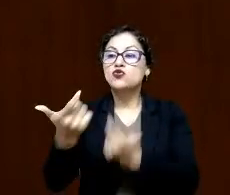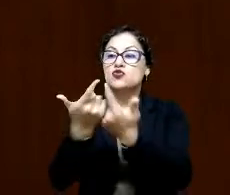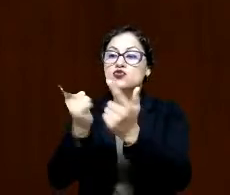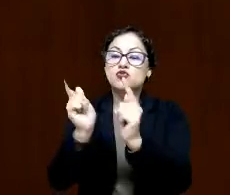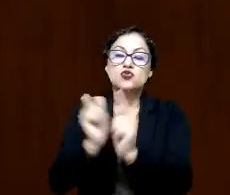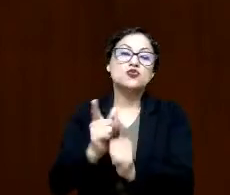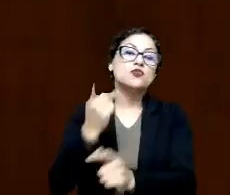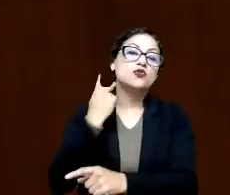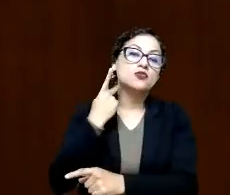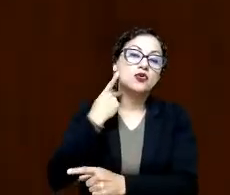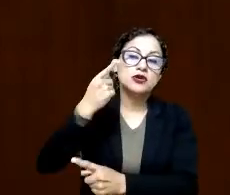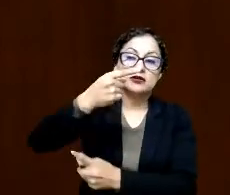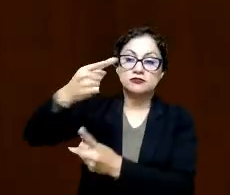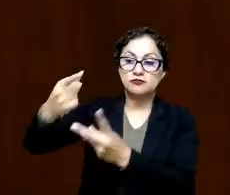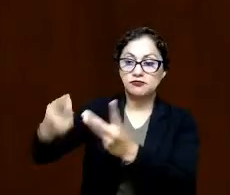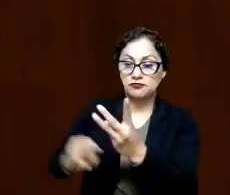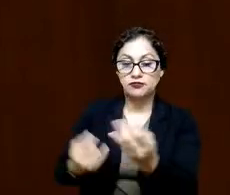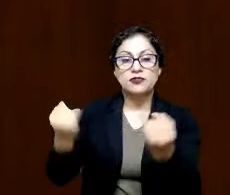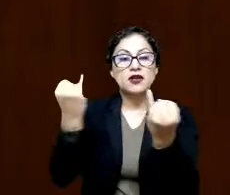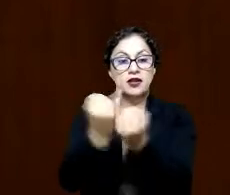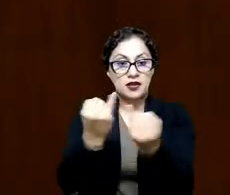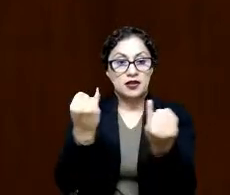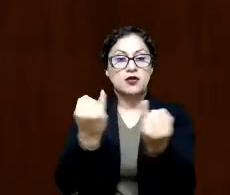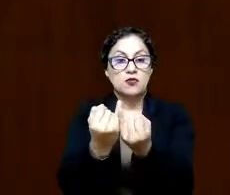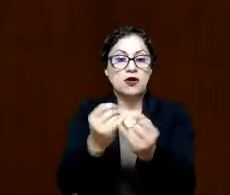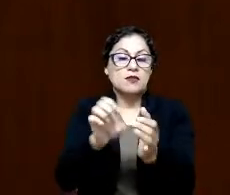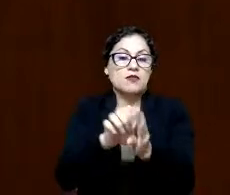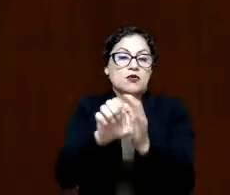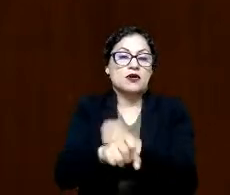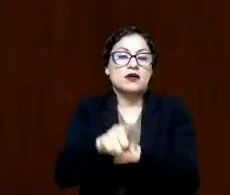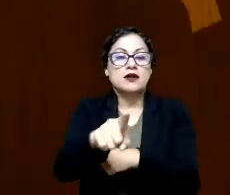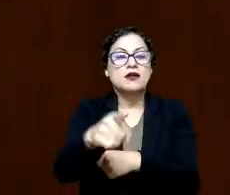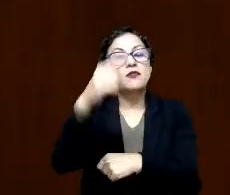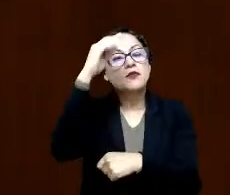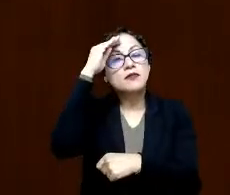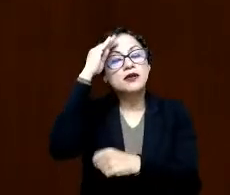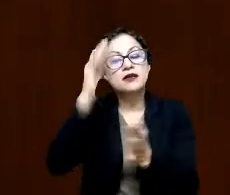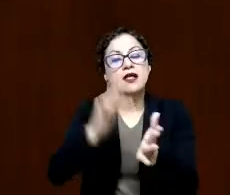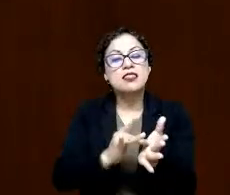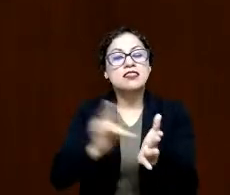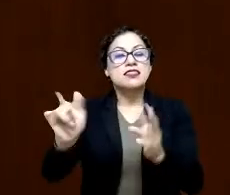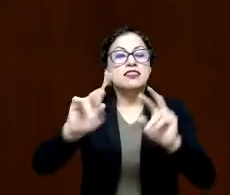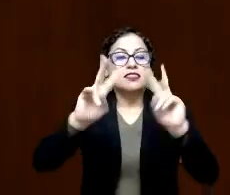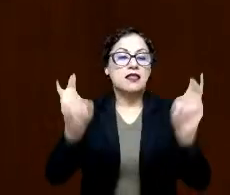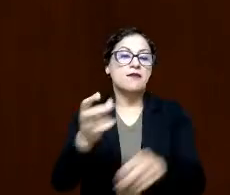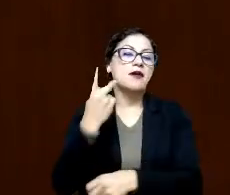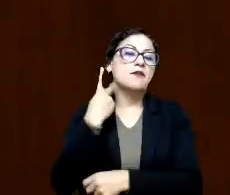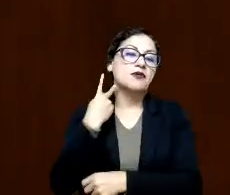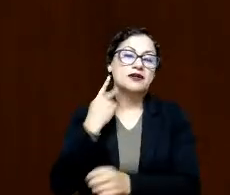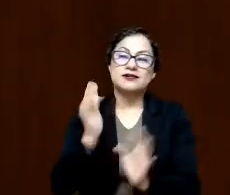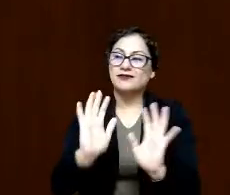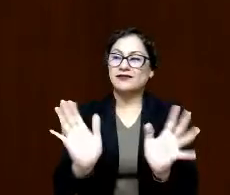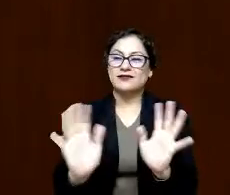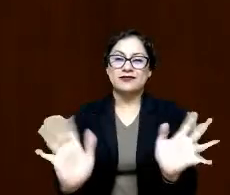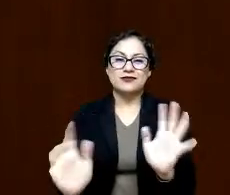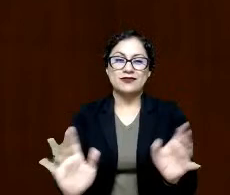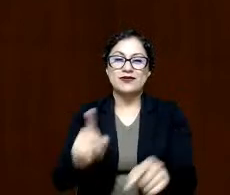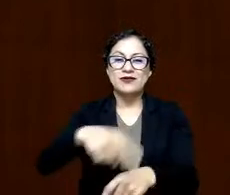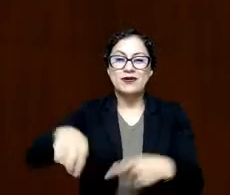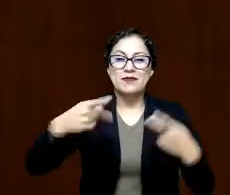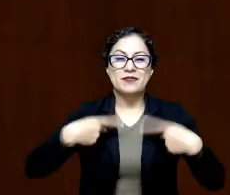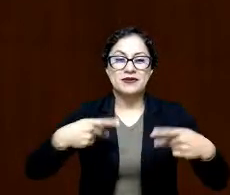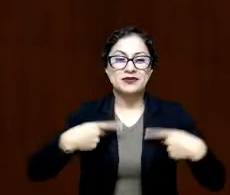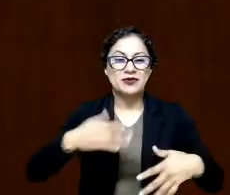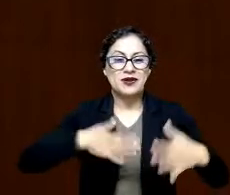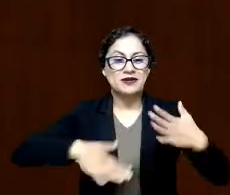parlamentarios. Mal haríamos solamente en ver esto como un tema político, porque es justo lo que se ha cansado la gente. Hay que verlo como un tema